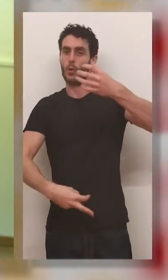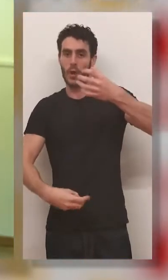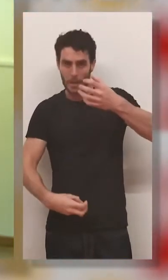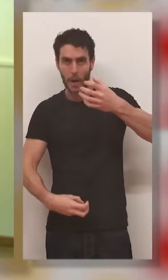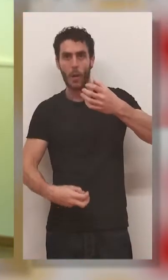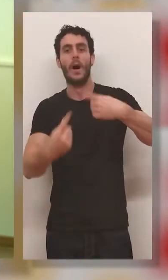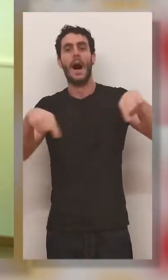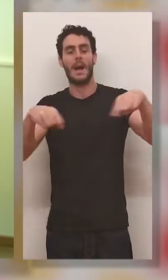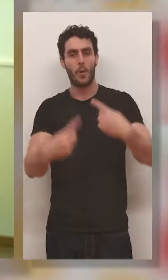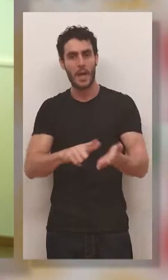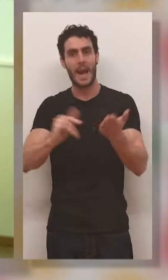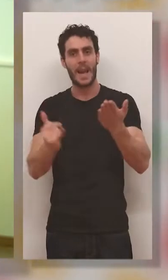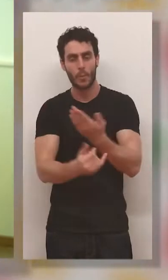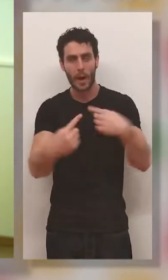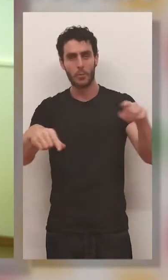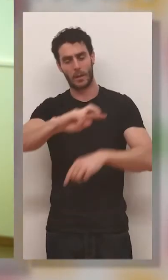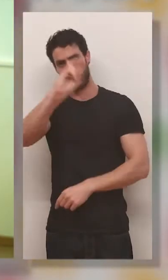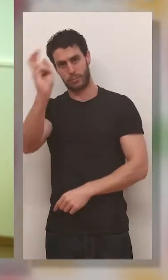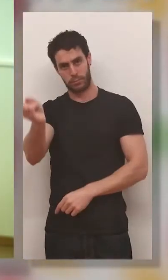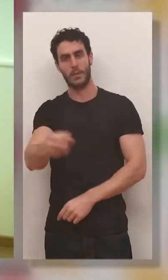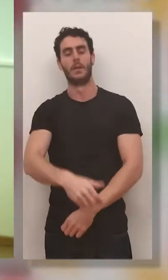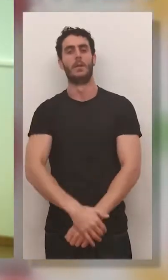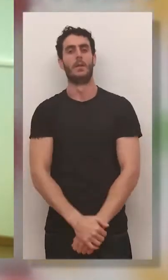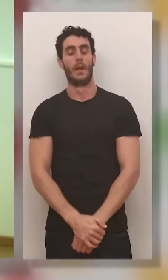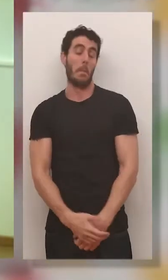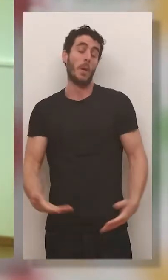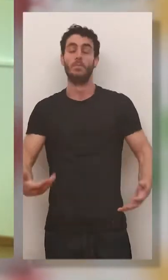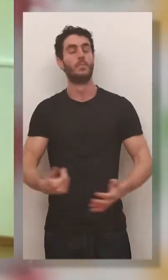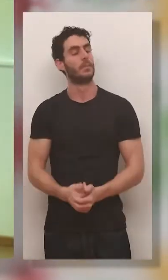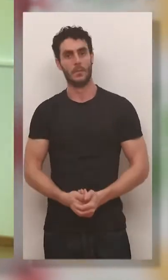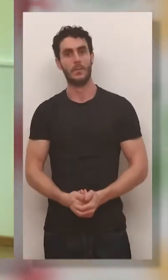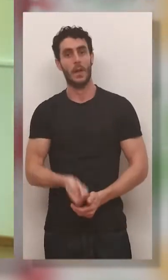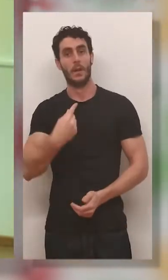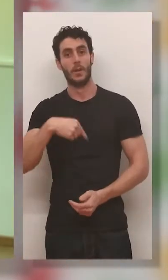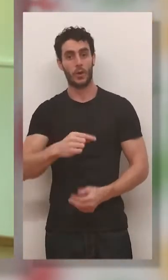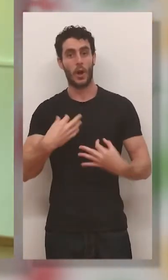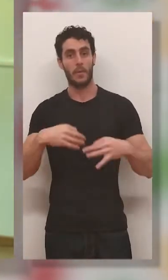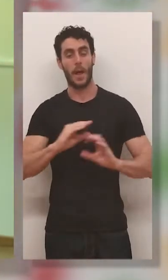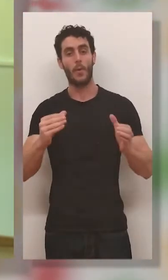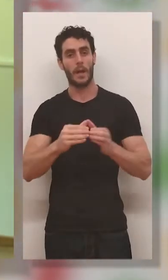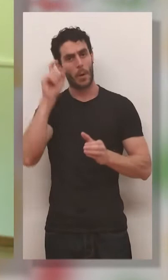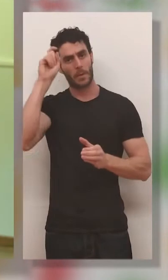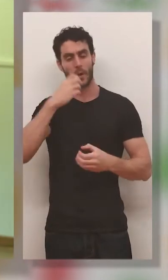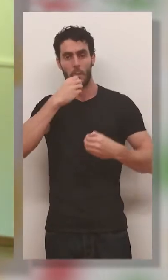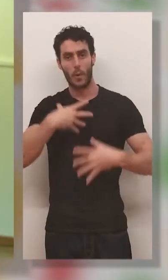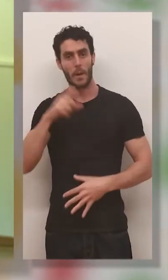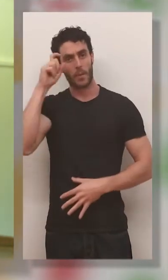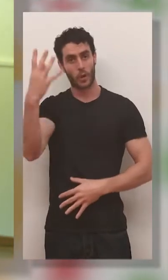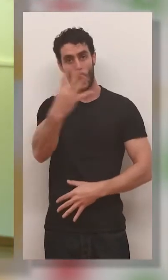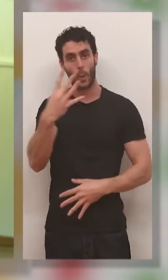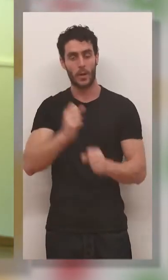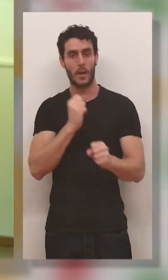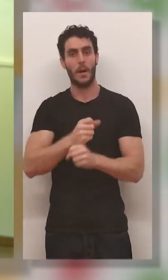lenguaje musical, jardín musical. Y bueno, pues hemos hecho un buen equipo de profes, trabajamos 4 profes aquí